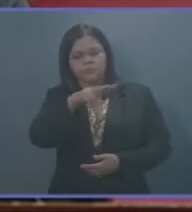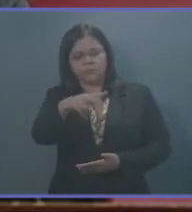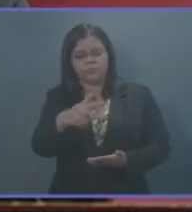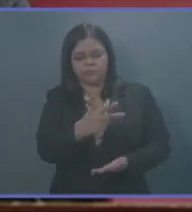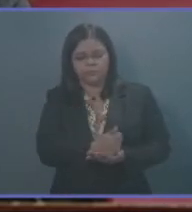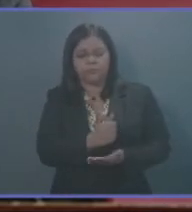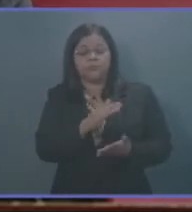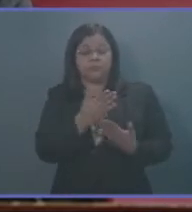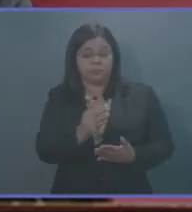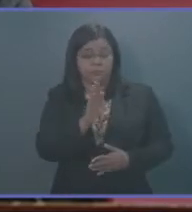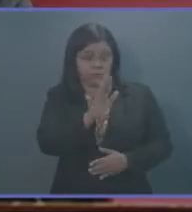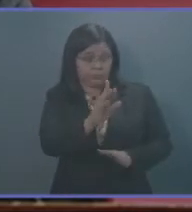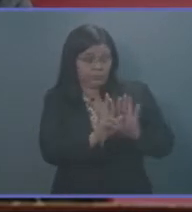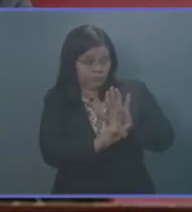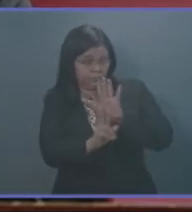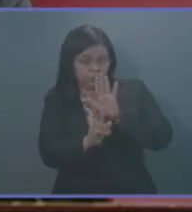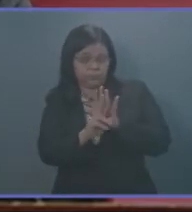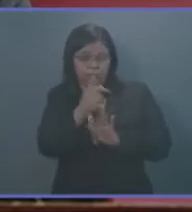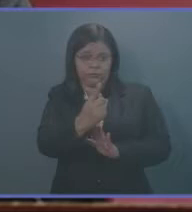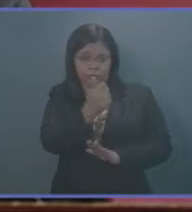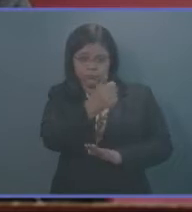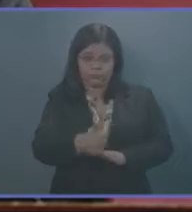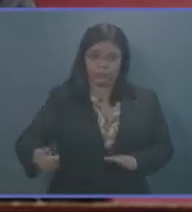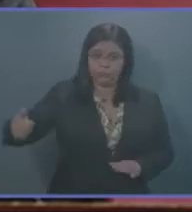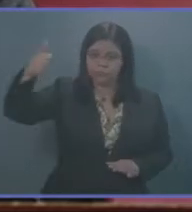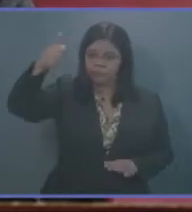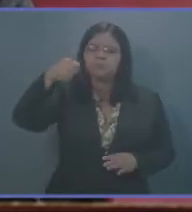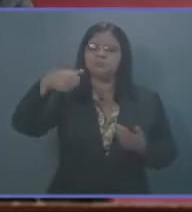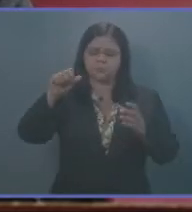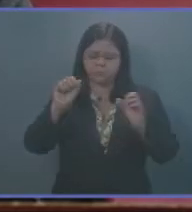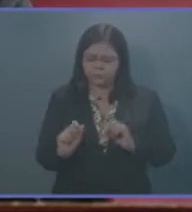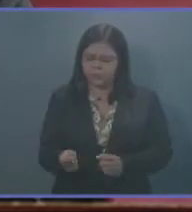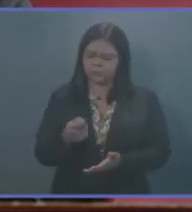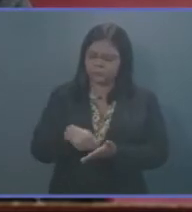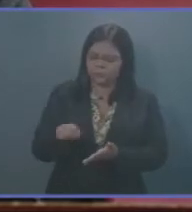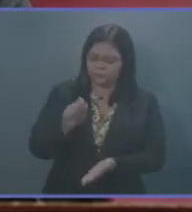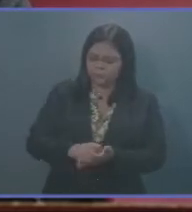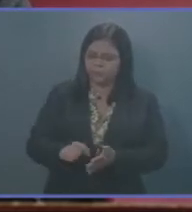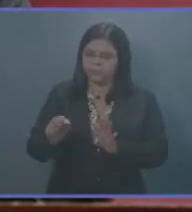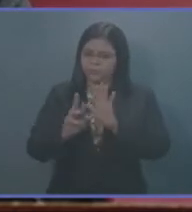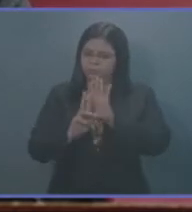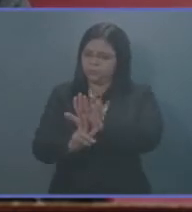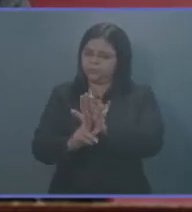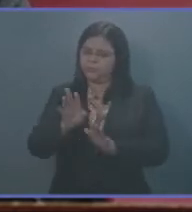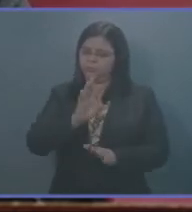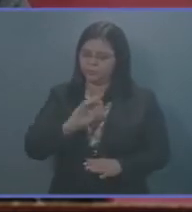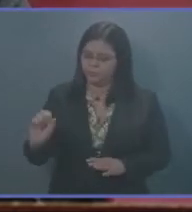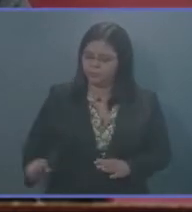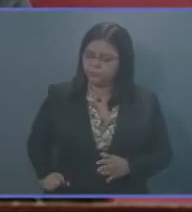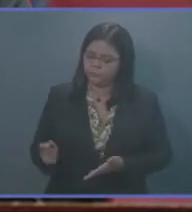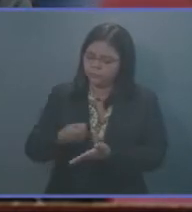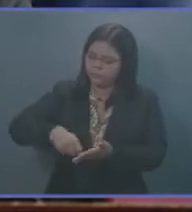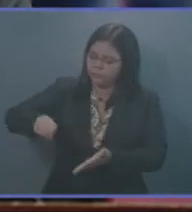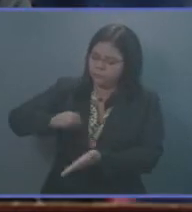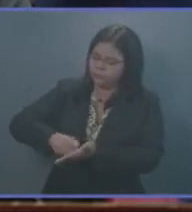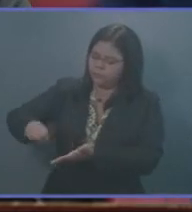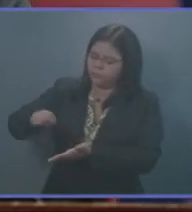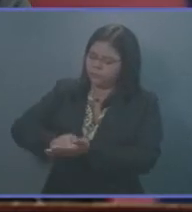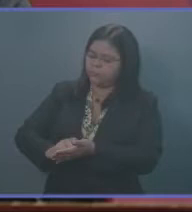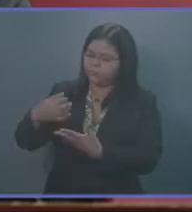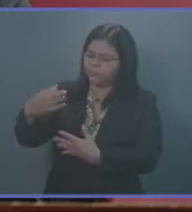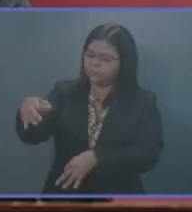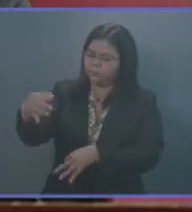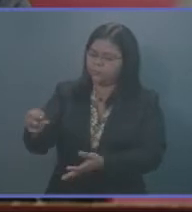su titular o del funcionario que él designe, suscriba en nombre del Estado y Gobierno de la República de El Salvador un contrato